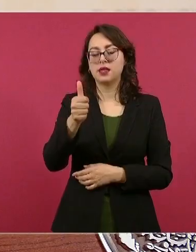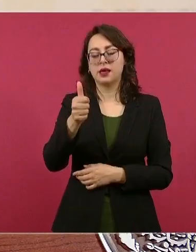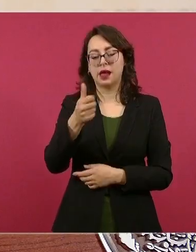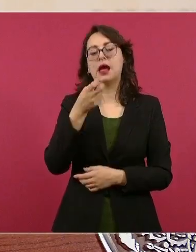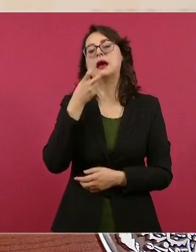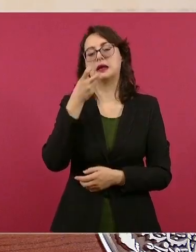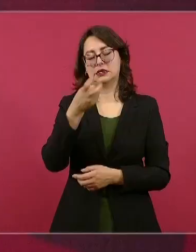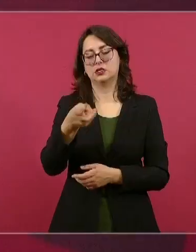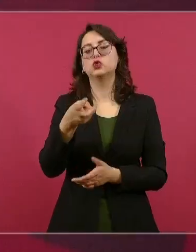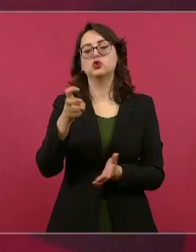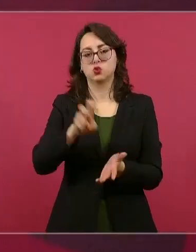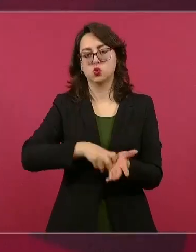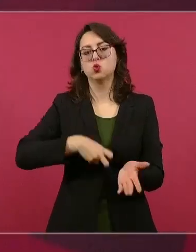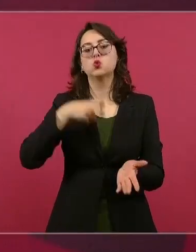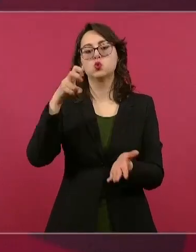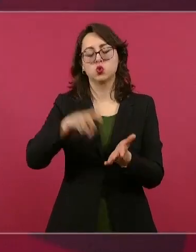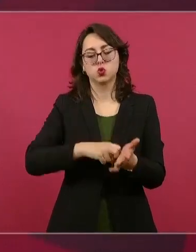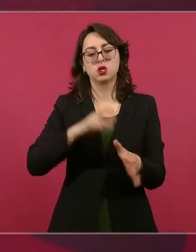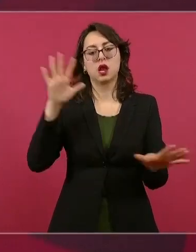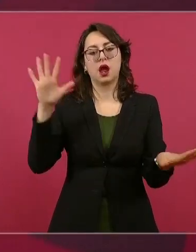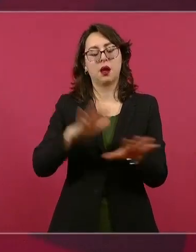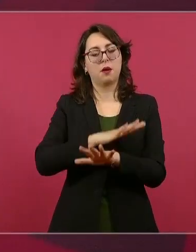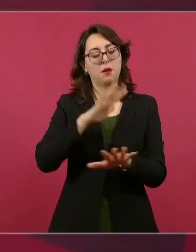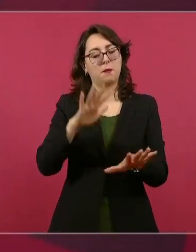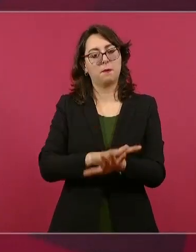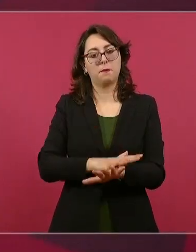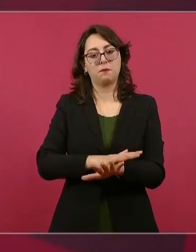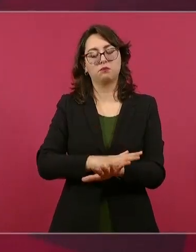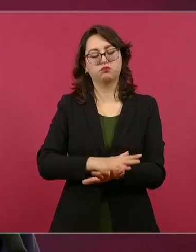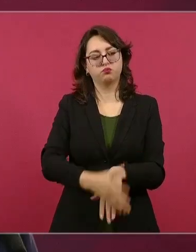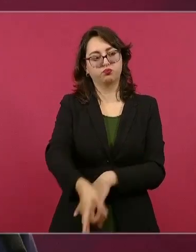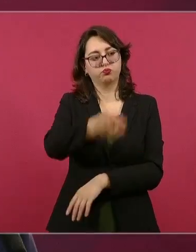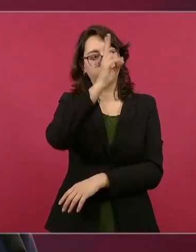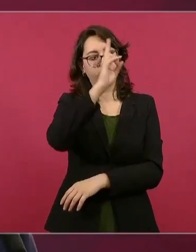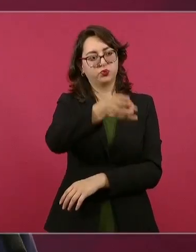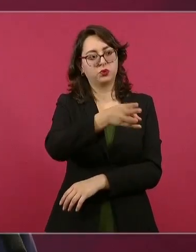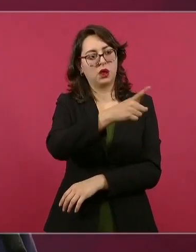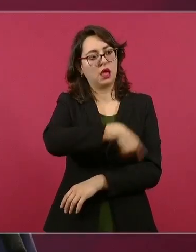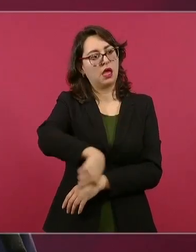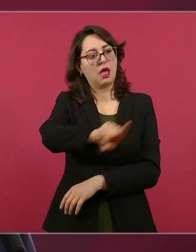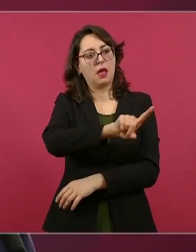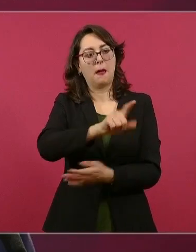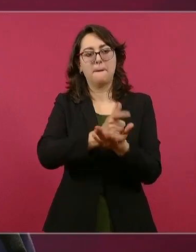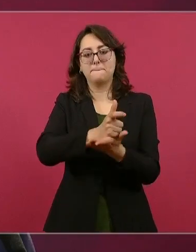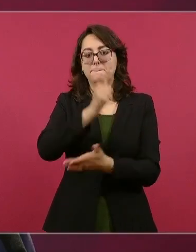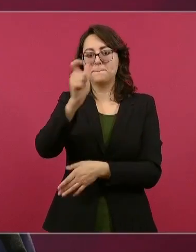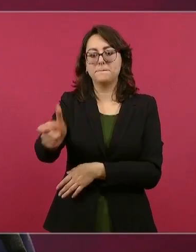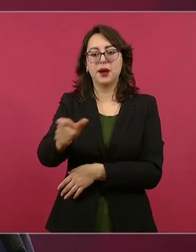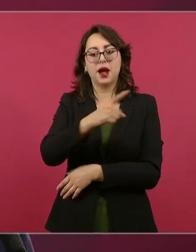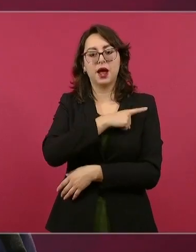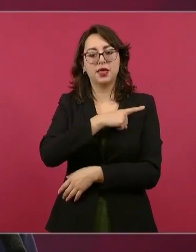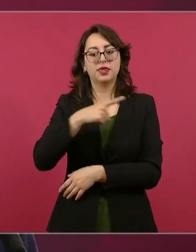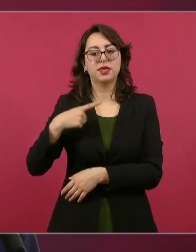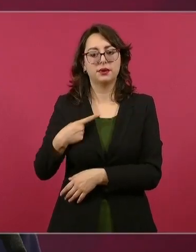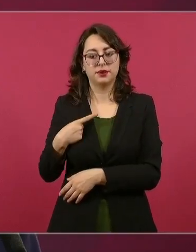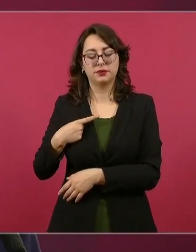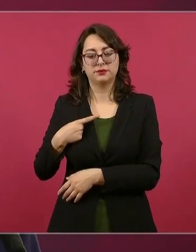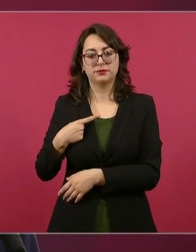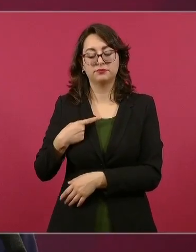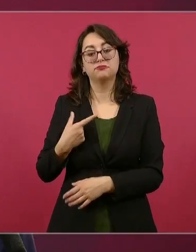Pero no aumentar impuestos, ese fue mi compromiso de campaña, y